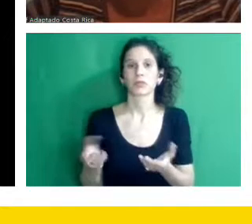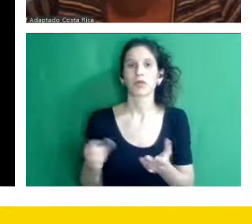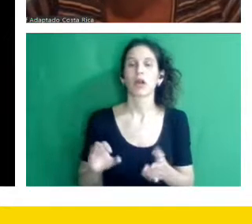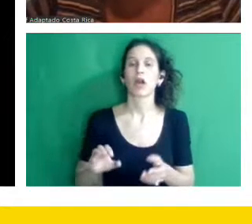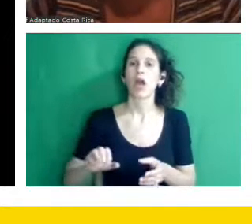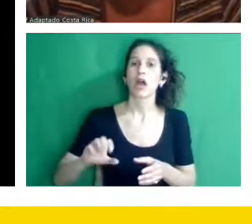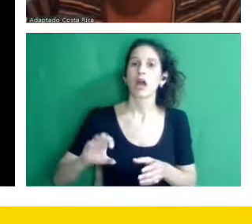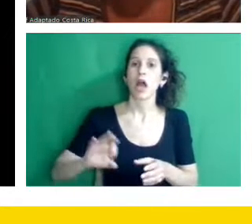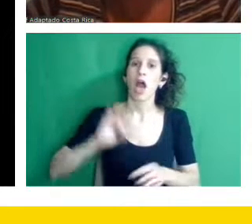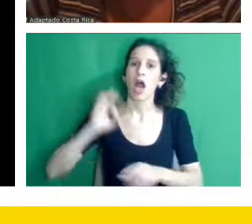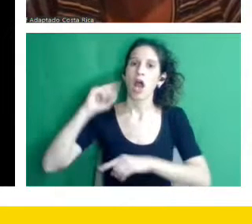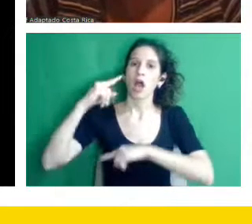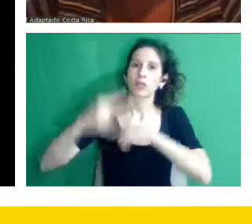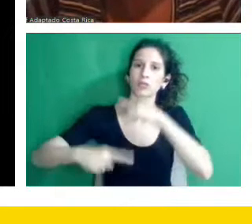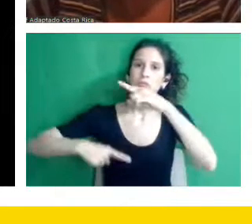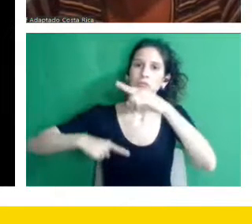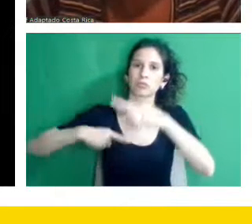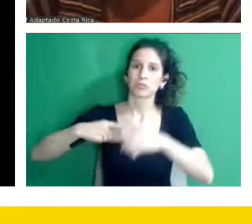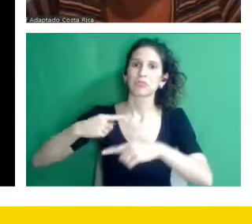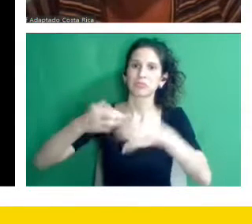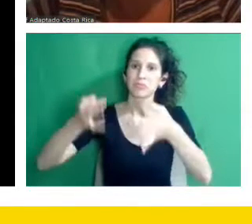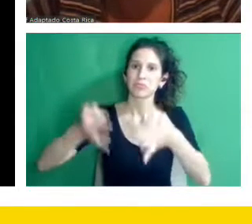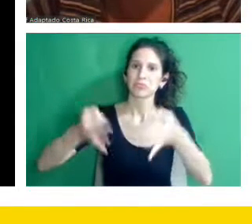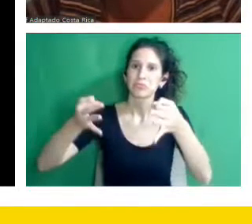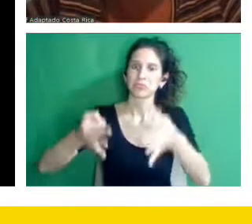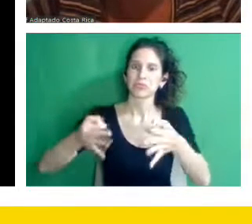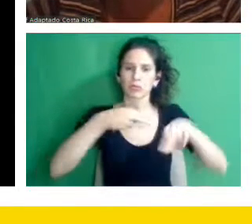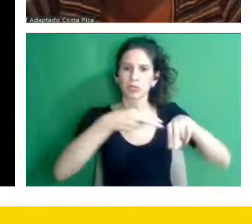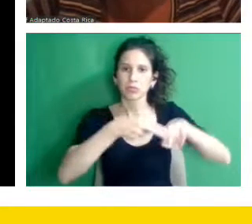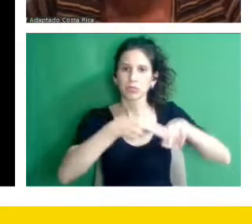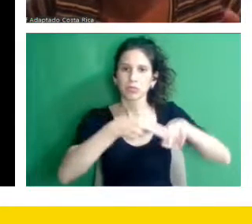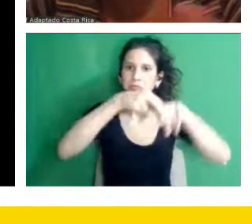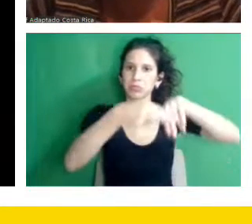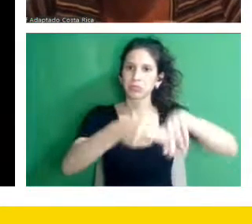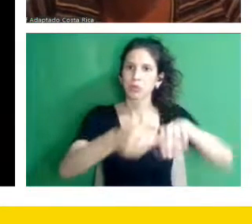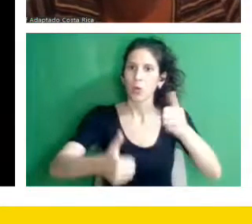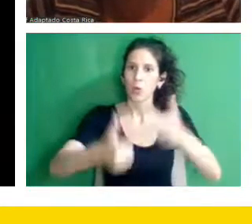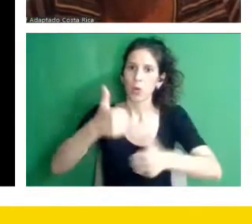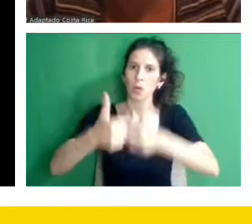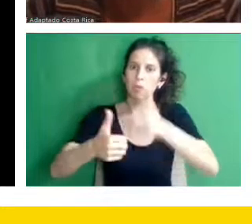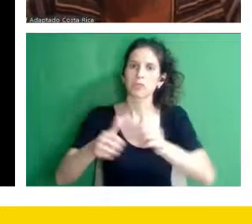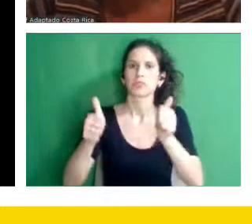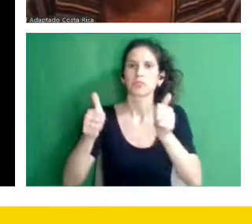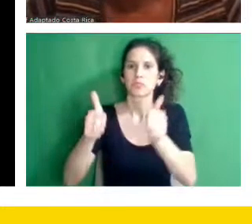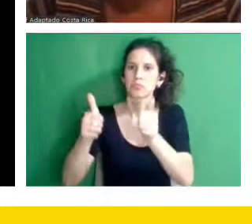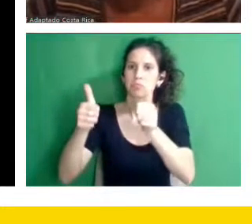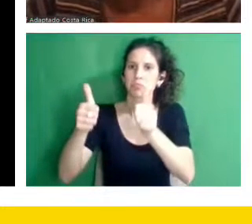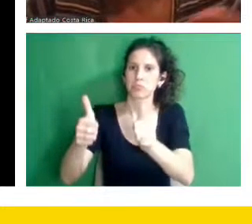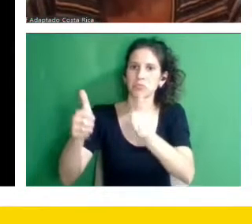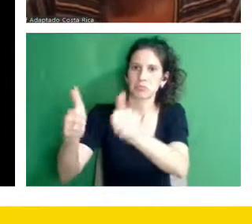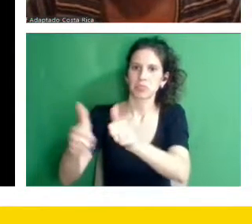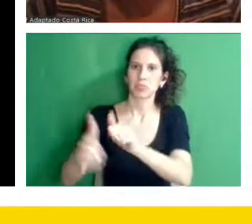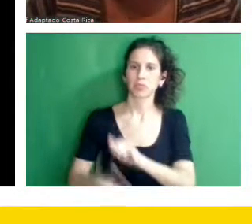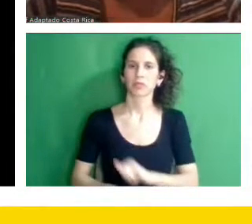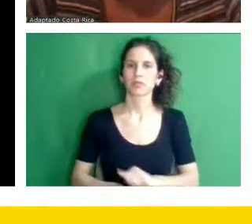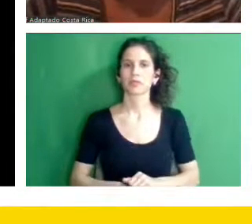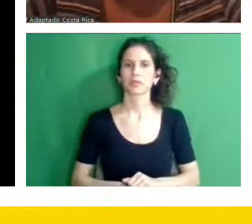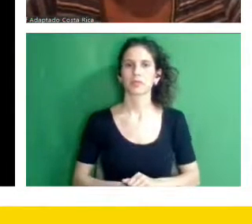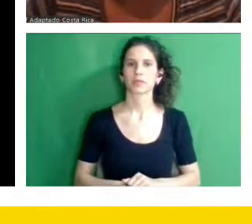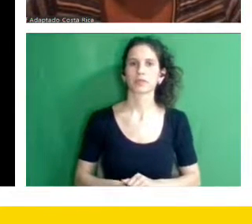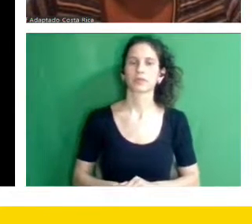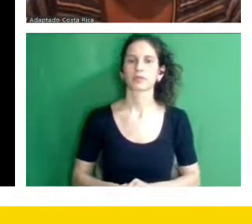muchísimo potencial en el surf, y Gustavo Corrales, que es miembro fundador de la asociación y ha sido uno